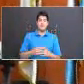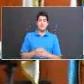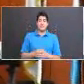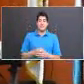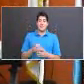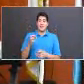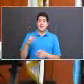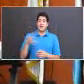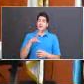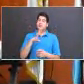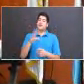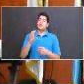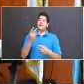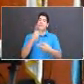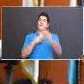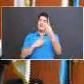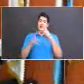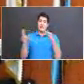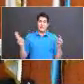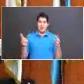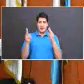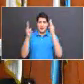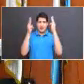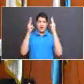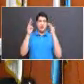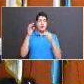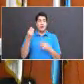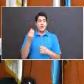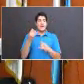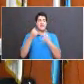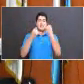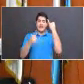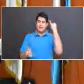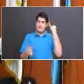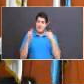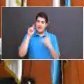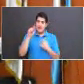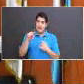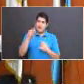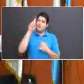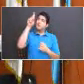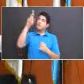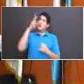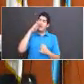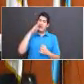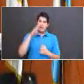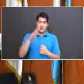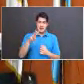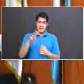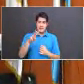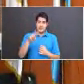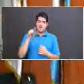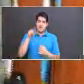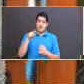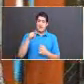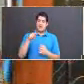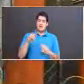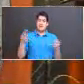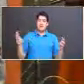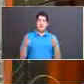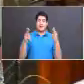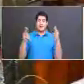Pero tiene que venir el milagro que concluya eso que él ya vio. Ese milagro es la